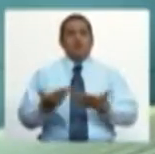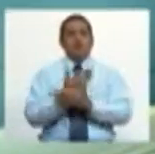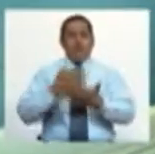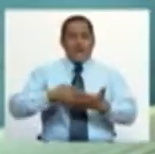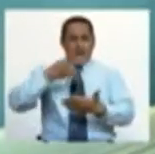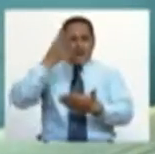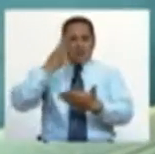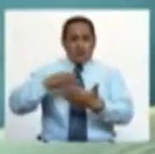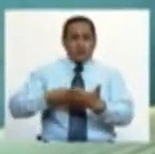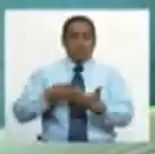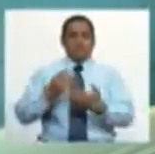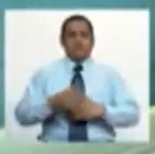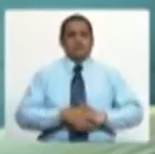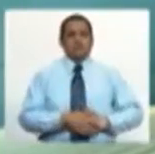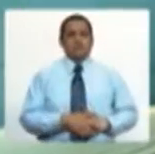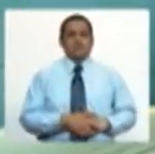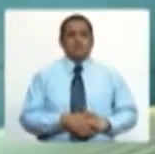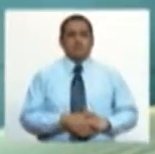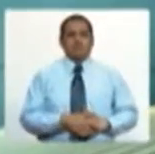nueva evaluación.